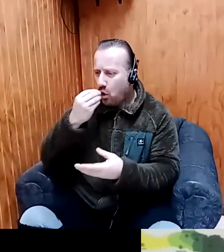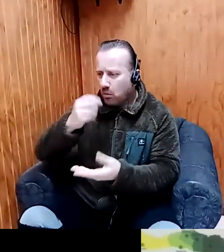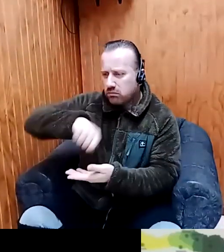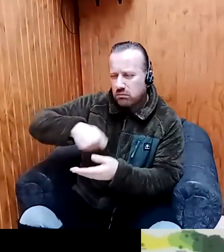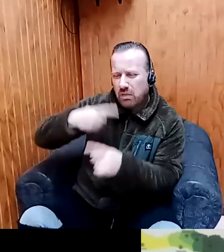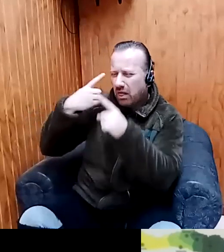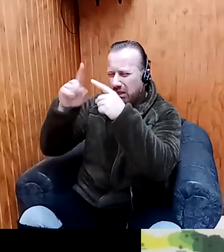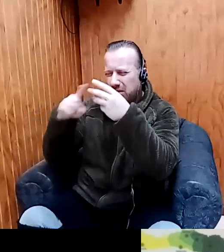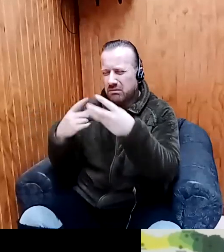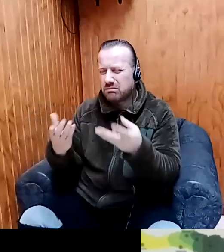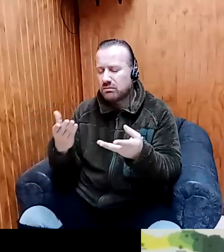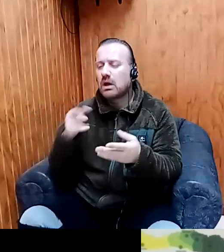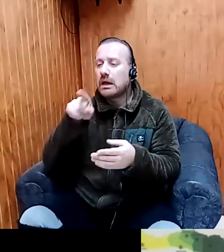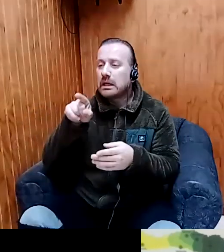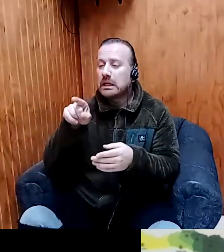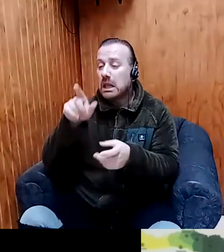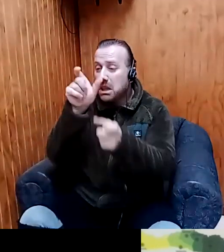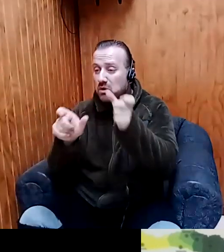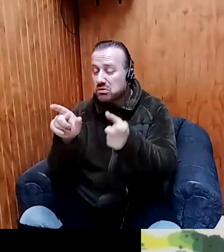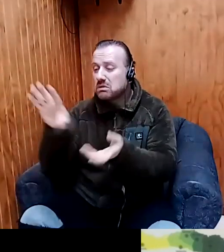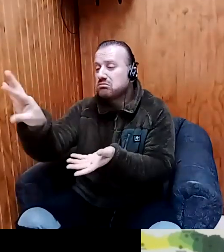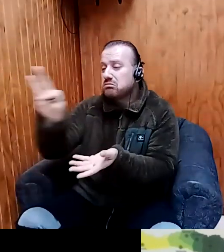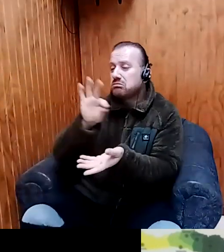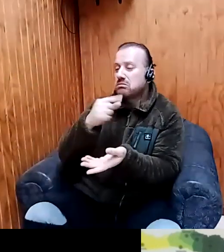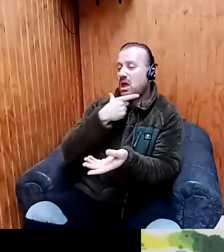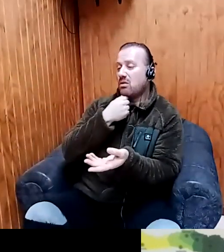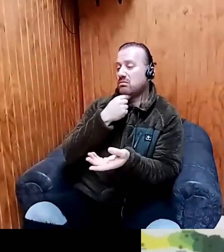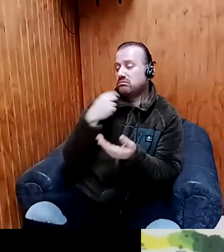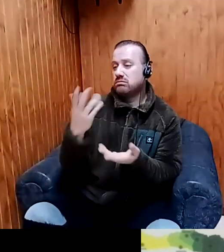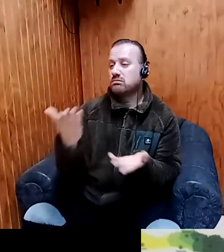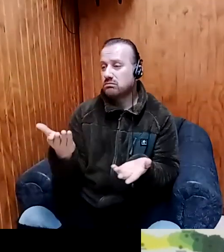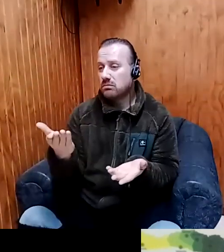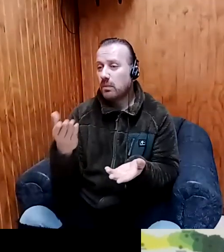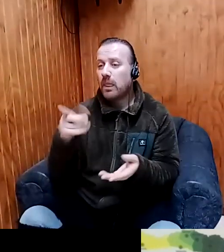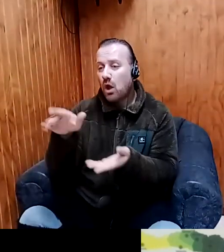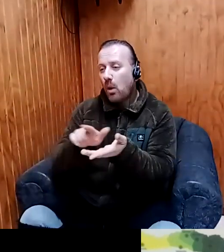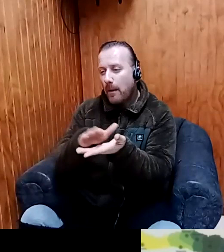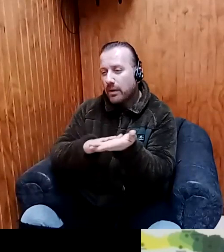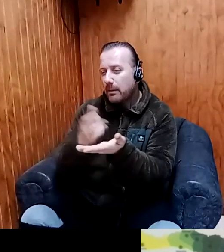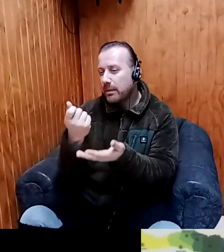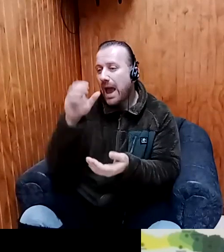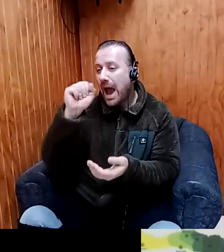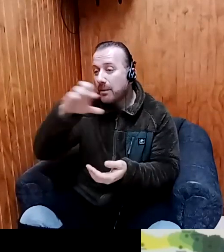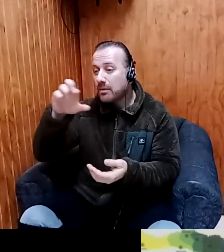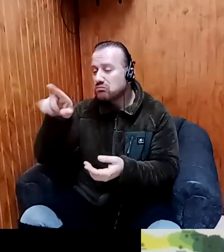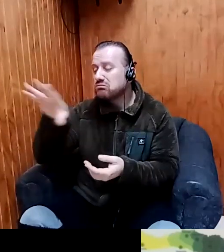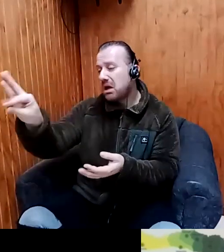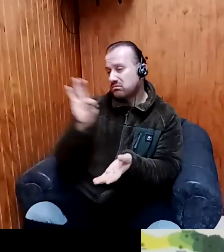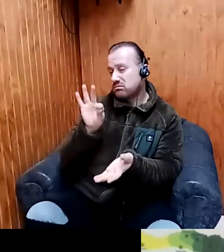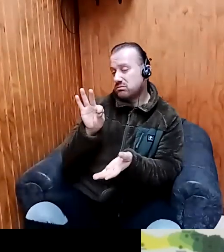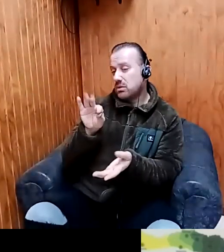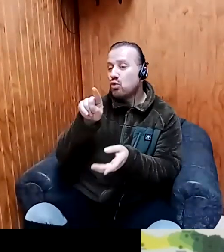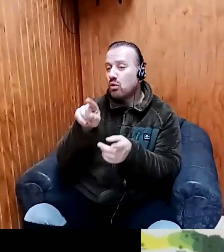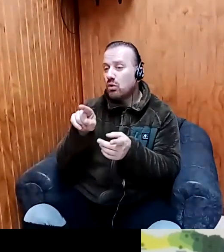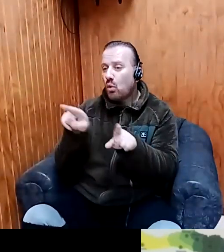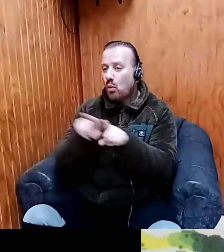los alumnos puedan elegir, entre comillas, un poco lo que pasaba con esta app, ¿no? Que ellos eligen la app. Tú lo que les marcas un